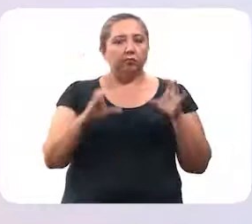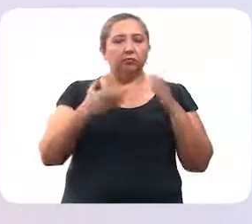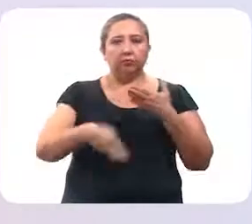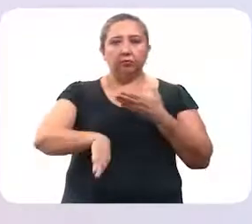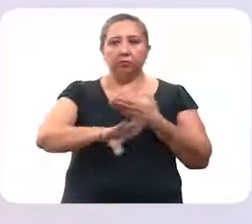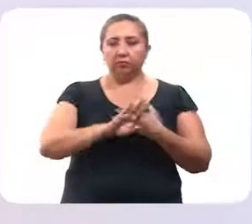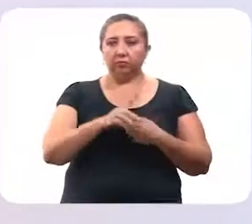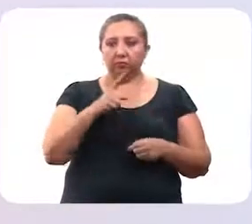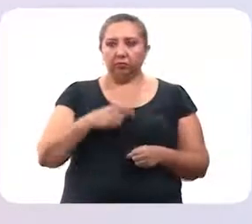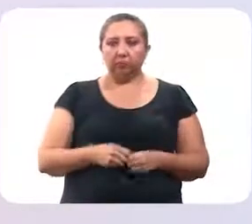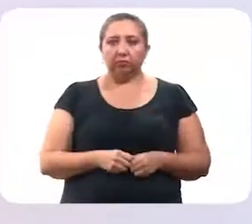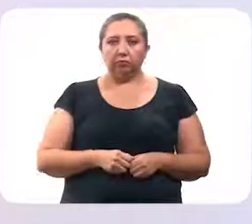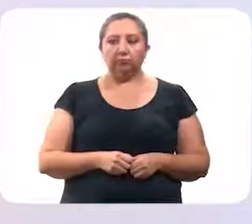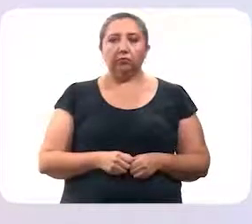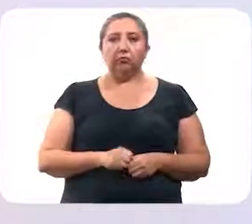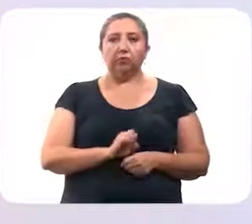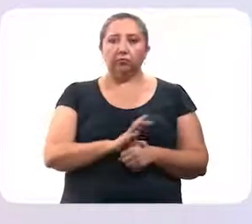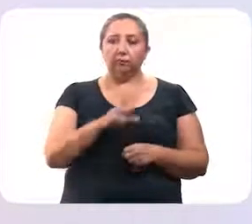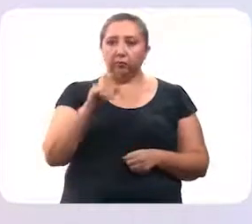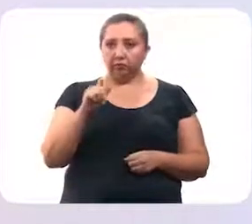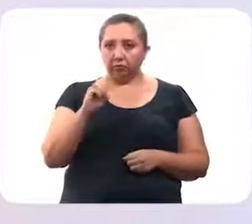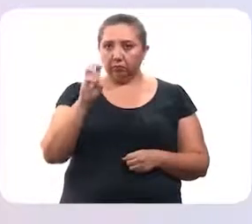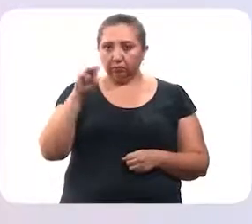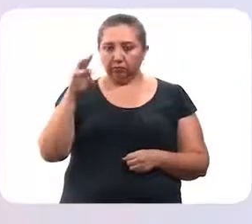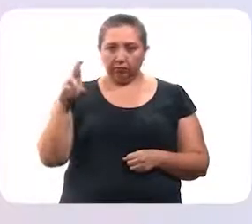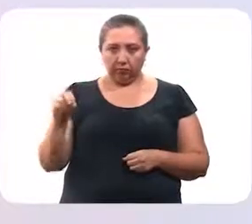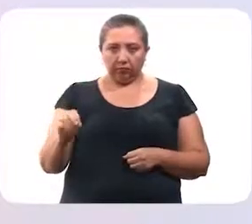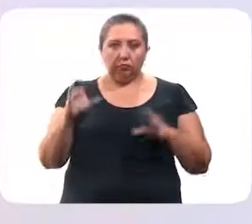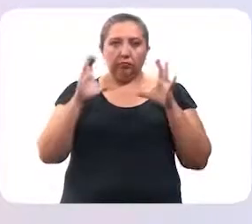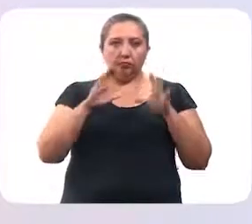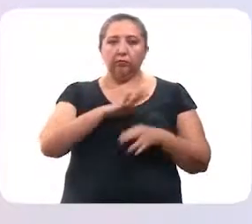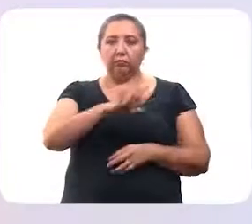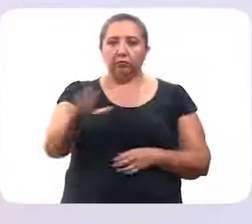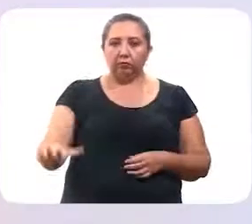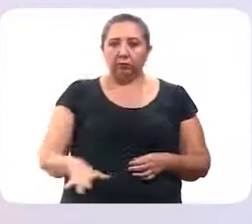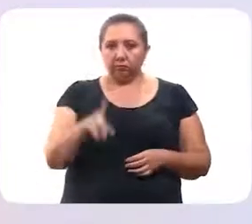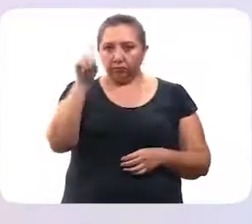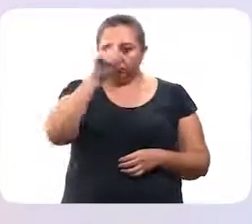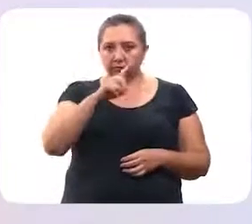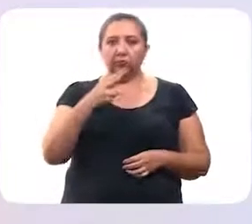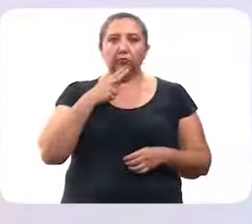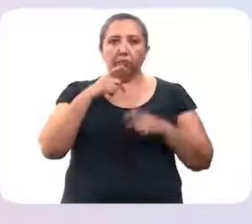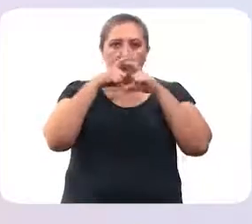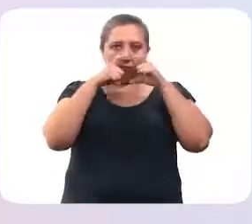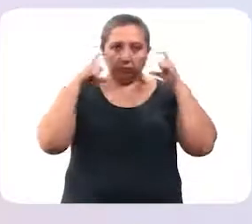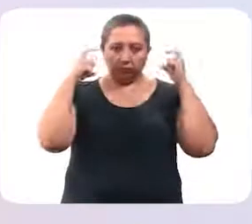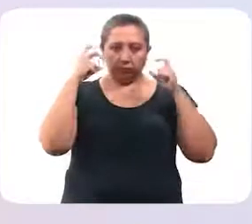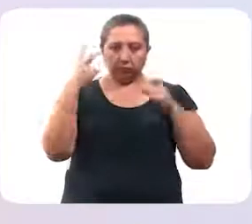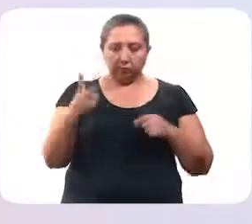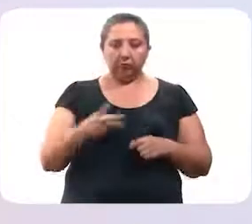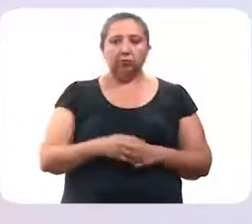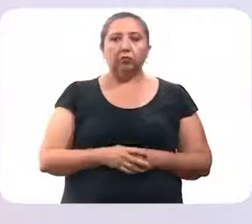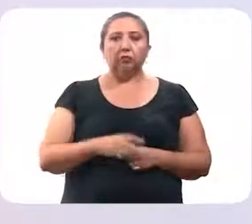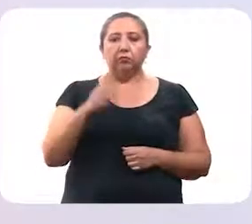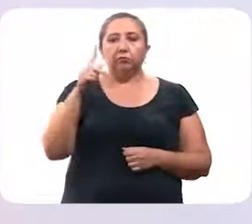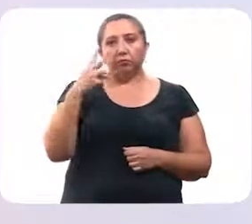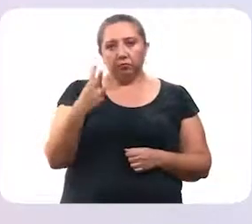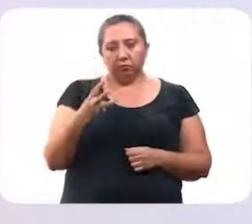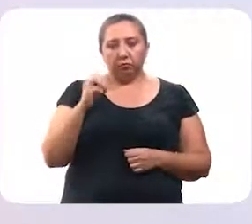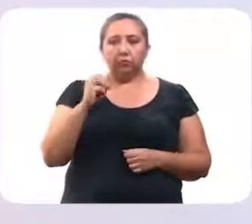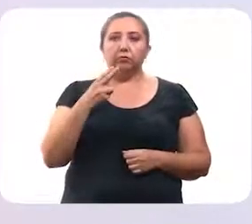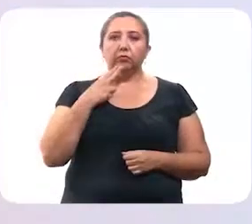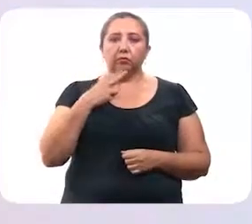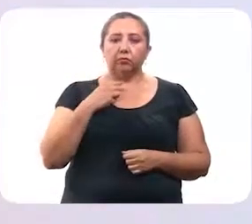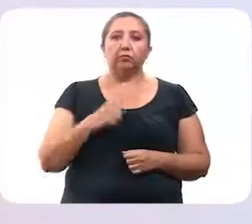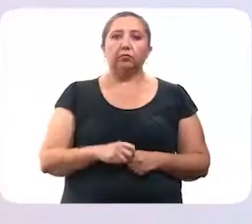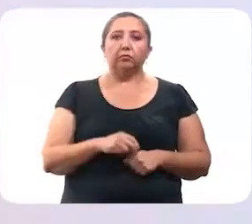la variante Omicron. Por lo que para protegernos entre todos, se sugiere el uso de cubrebocas de 2 capas, tricapa o de